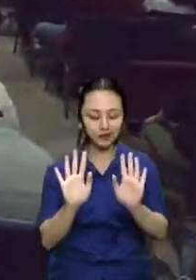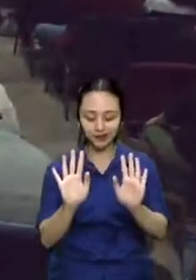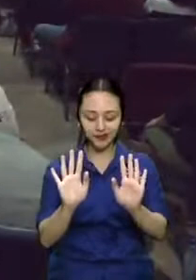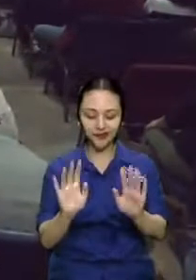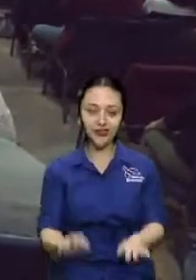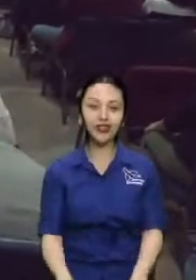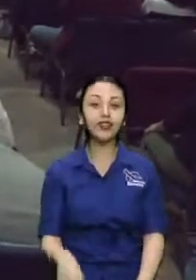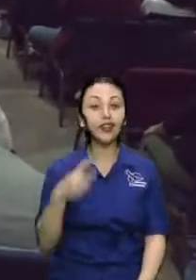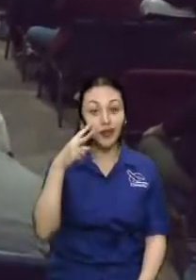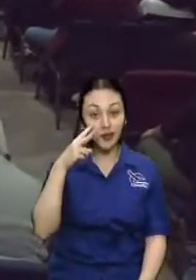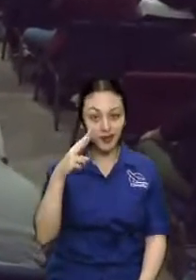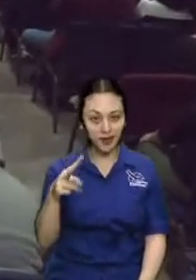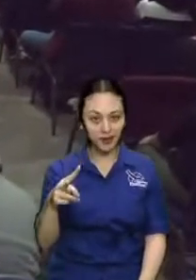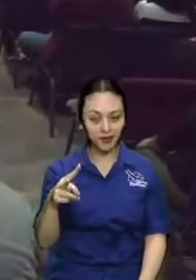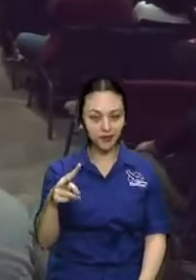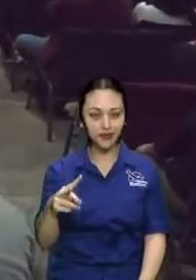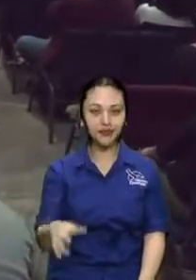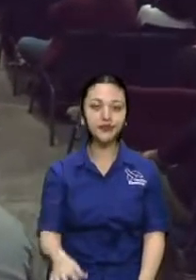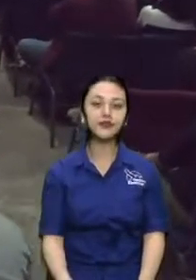pues, mire.